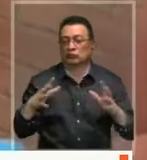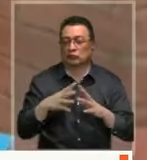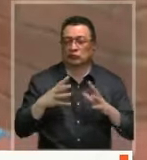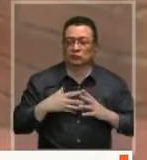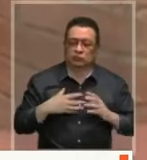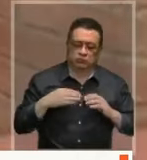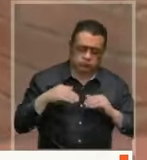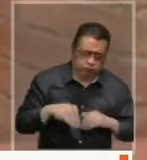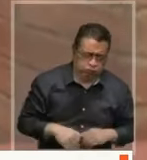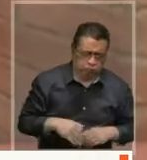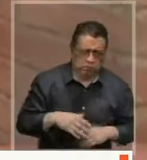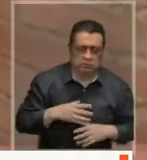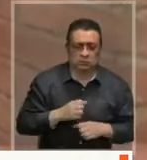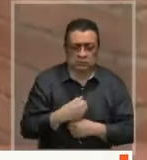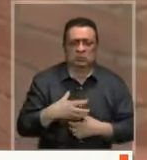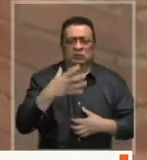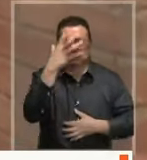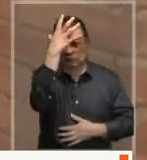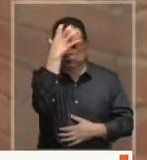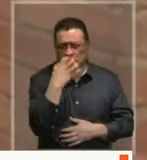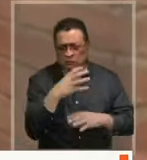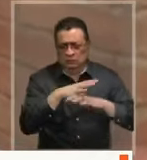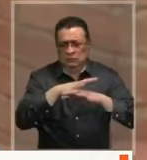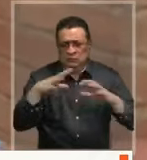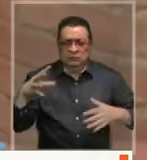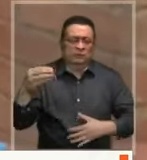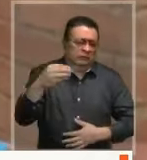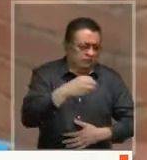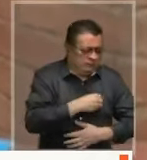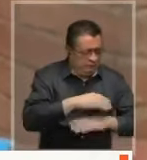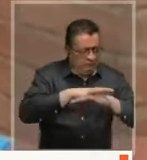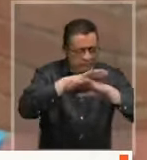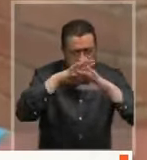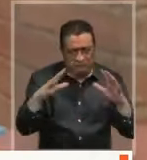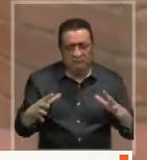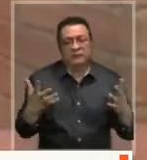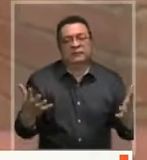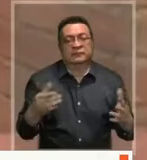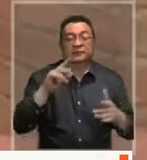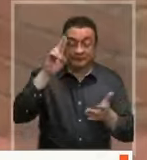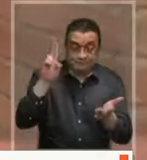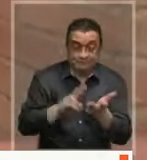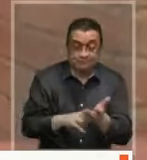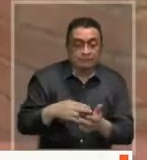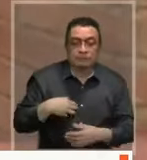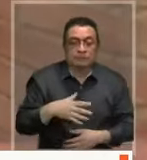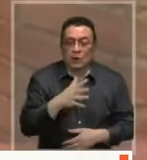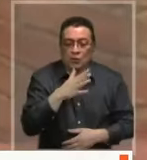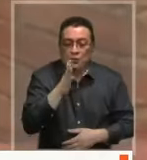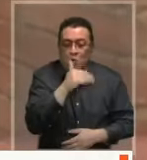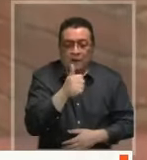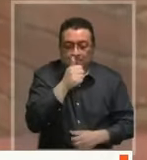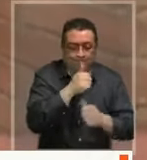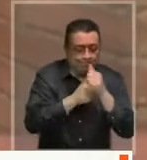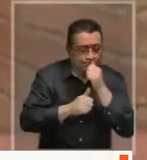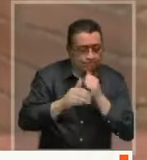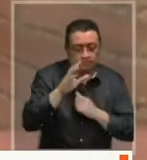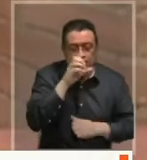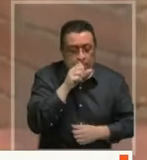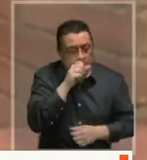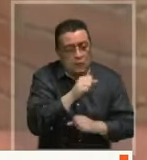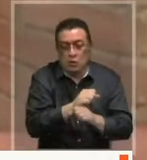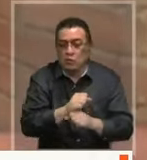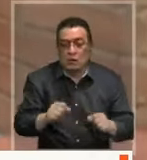devastados, enojadísimos, tristes, de verdad no tenemos consuelo.